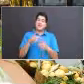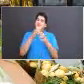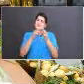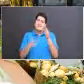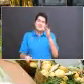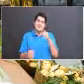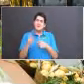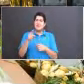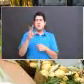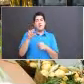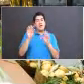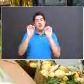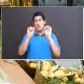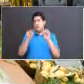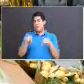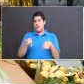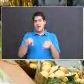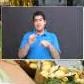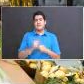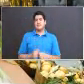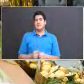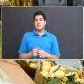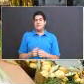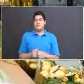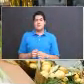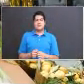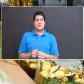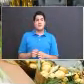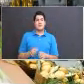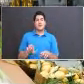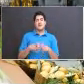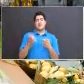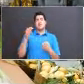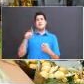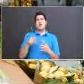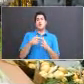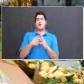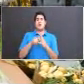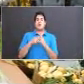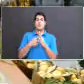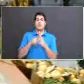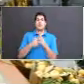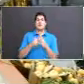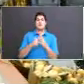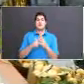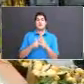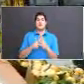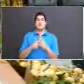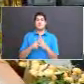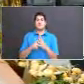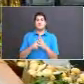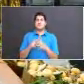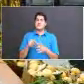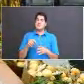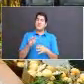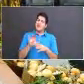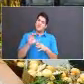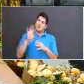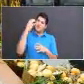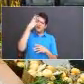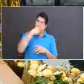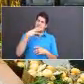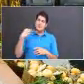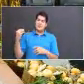puedes. Ya no. Entonces ahora empieza la cuestión en el espíritu.